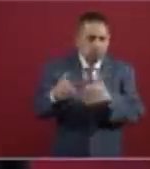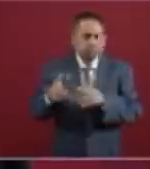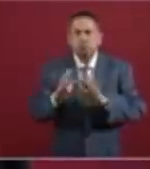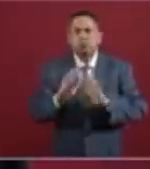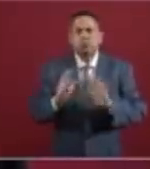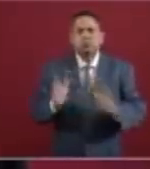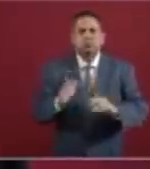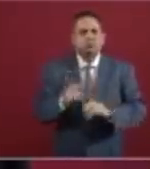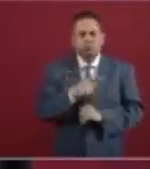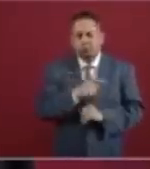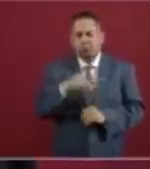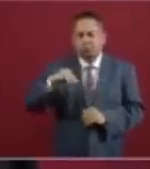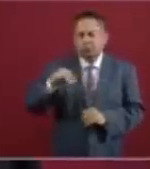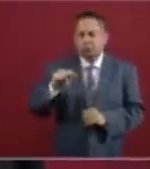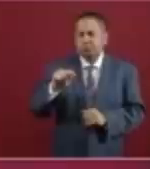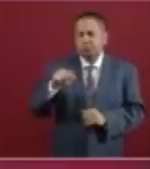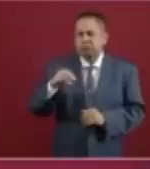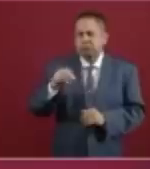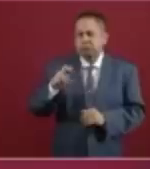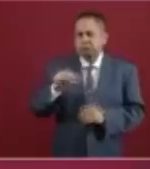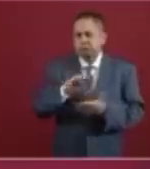cuando menos